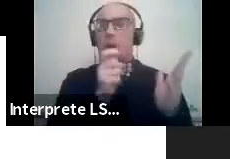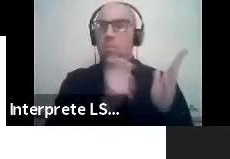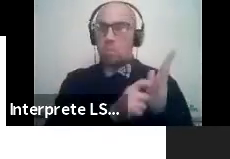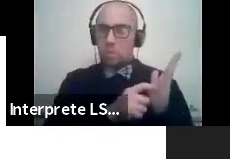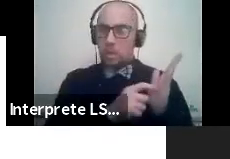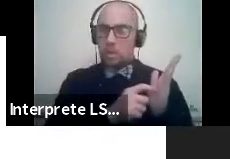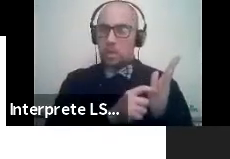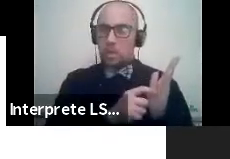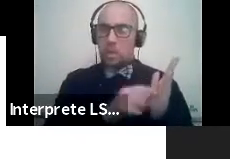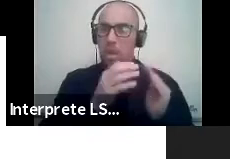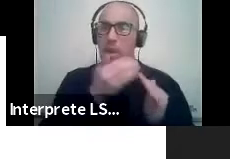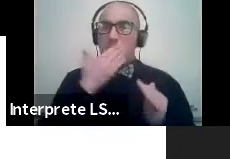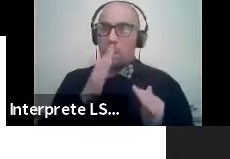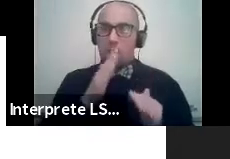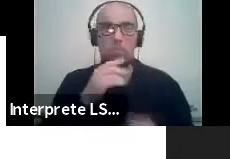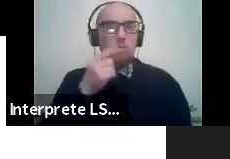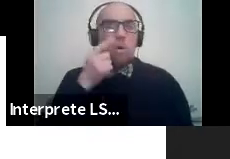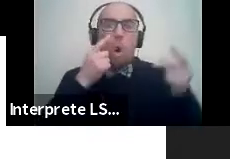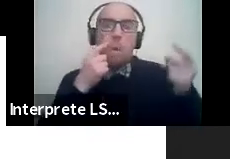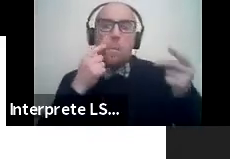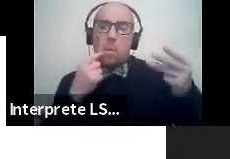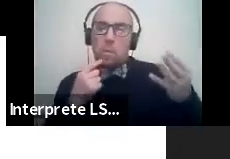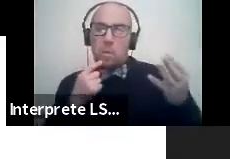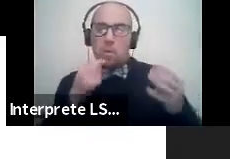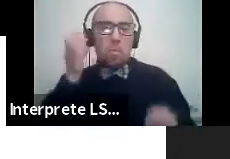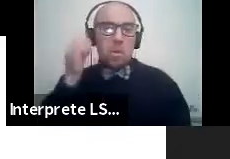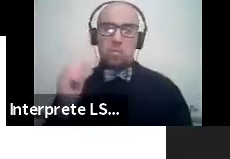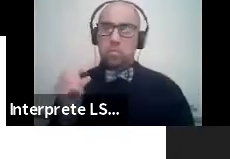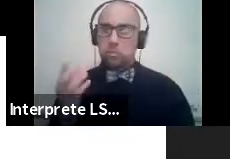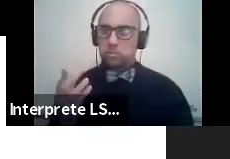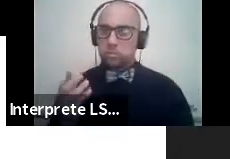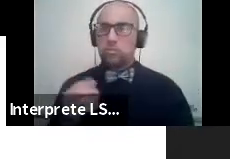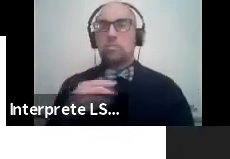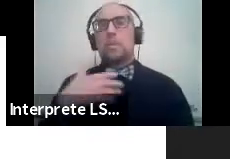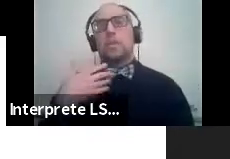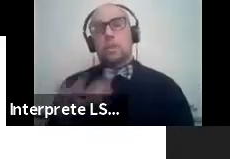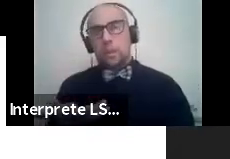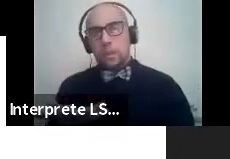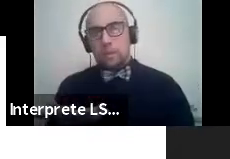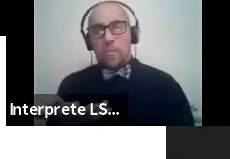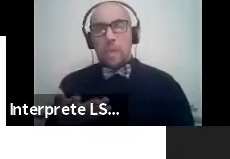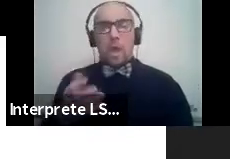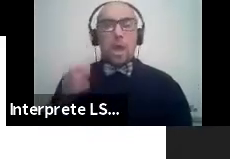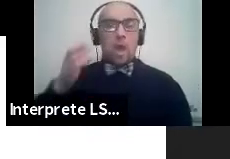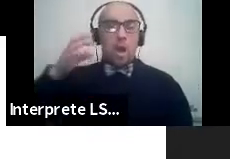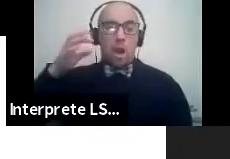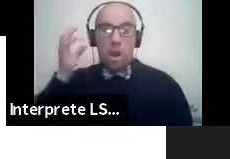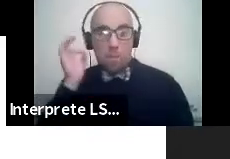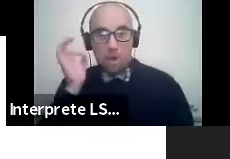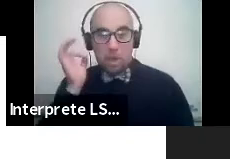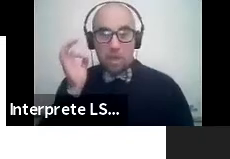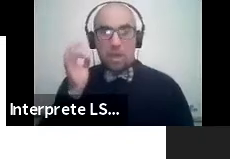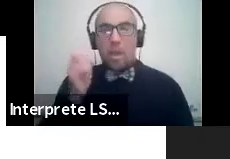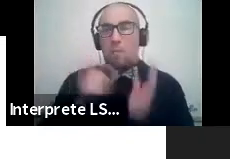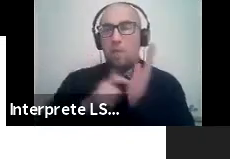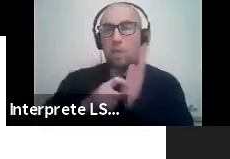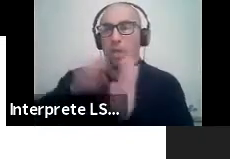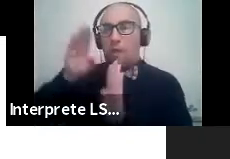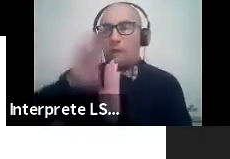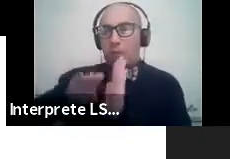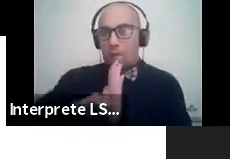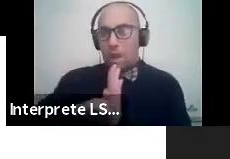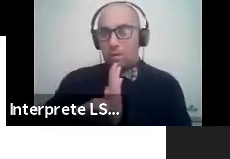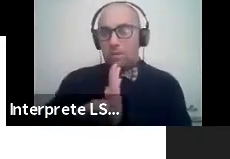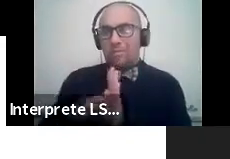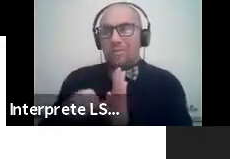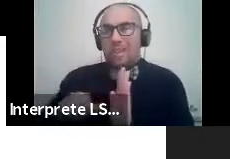mujeres. ¿Qué pasa con esto? Entonces, no solamente que las mujeres tienen un peor rendimiento, sobre todo en la adolescencia